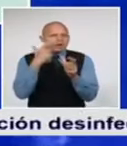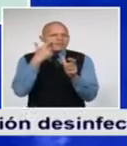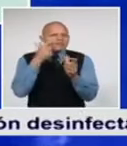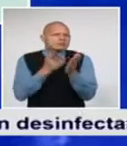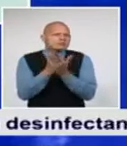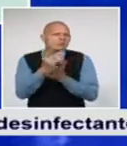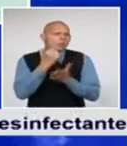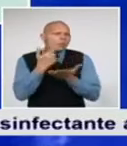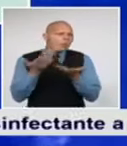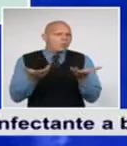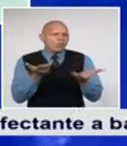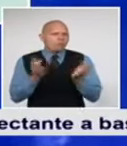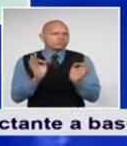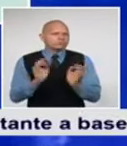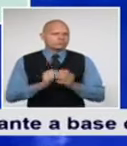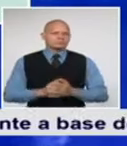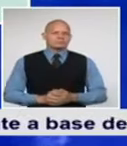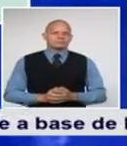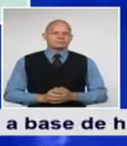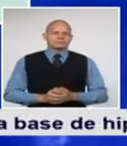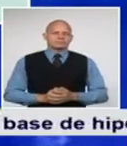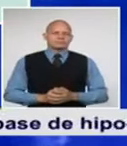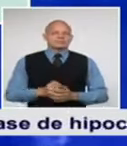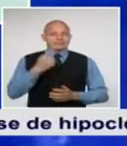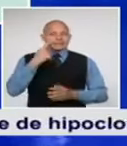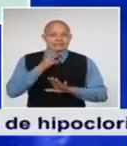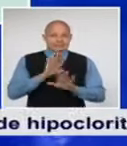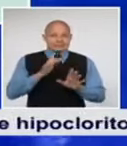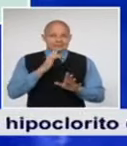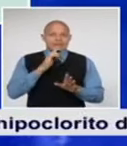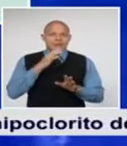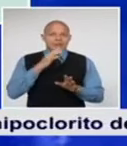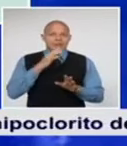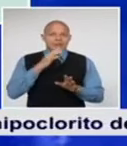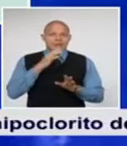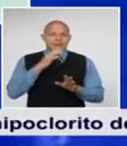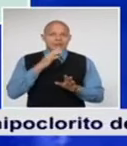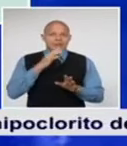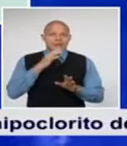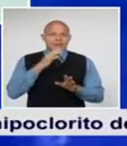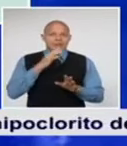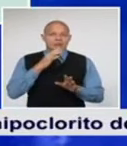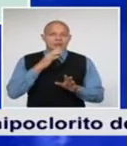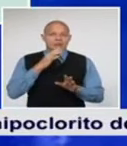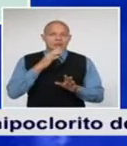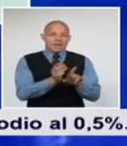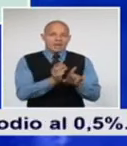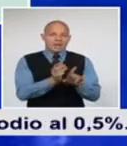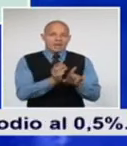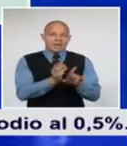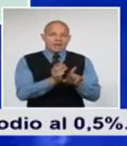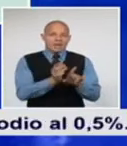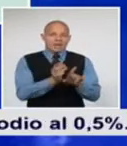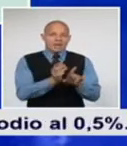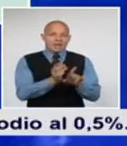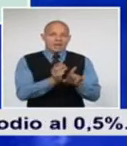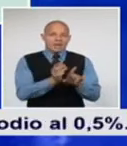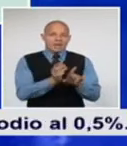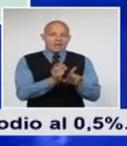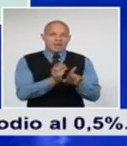una reducción para poder hablar de control de la transmisión. Ayer estos 11 que se